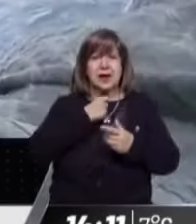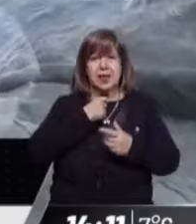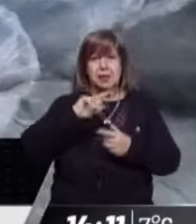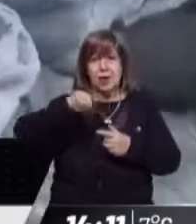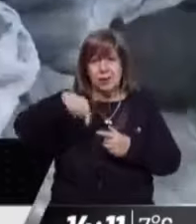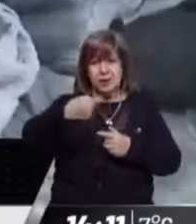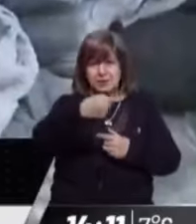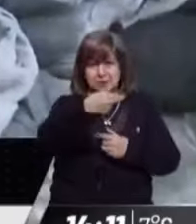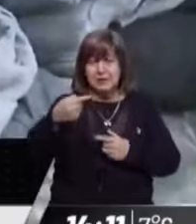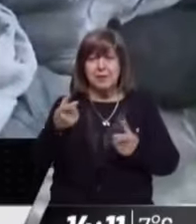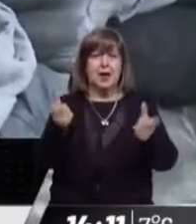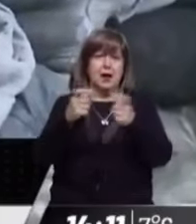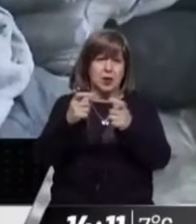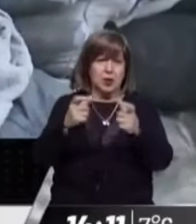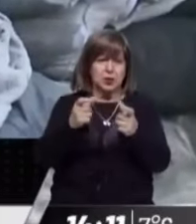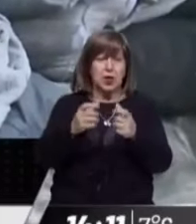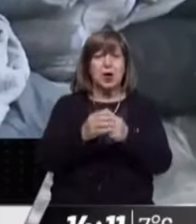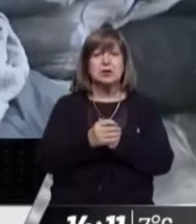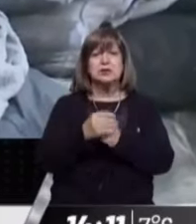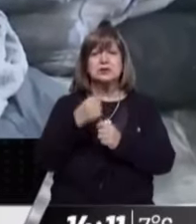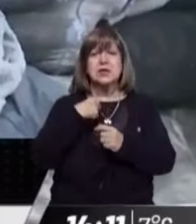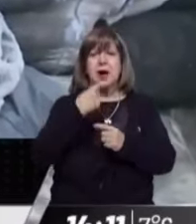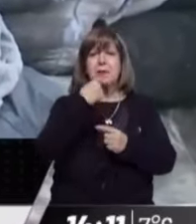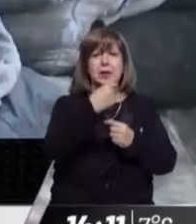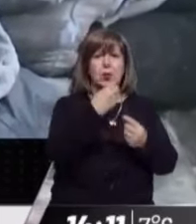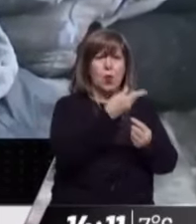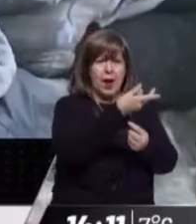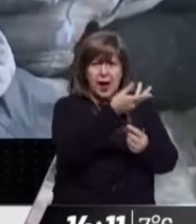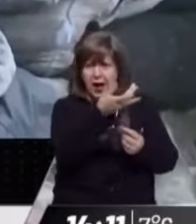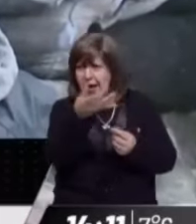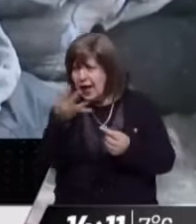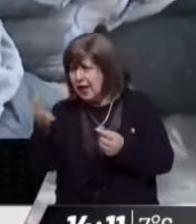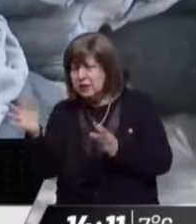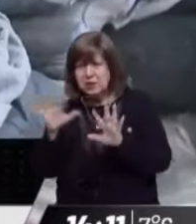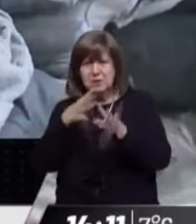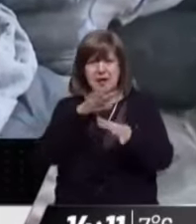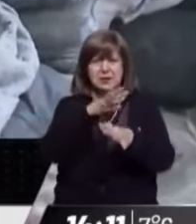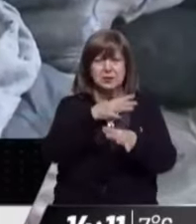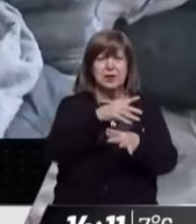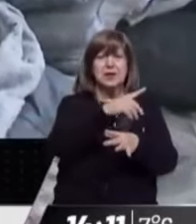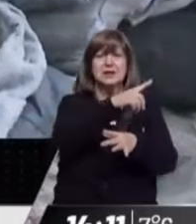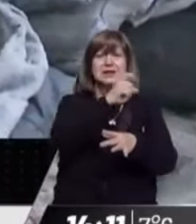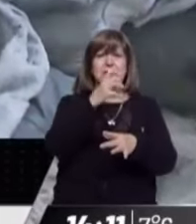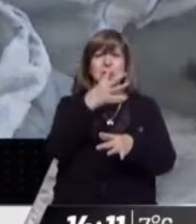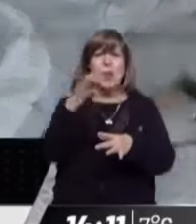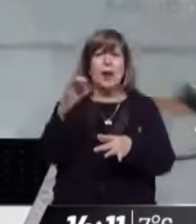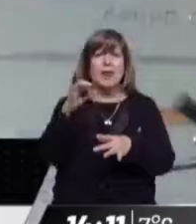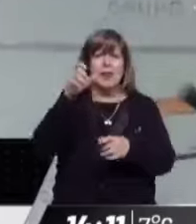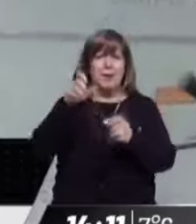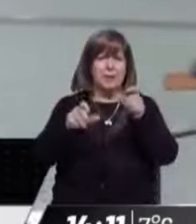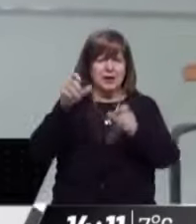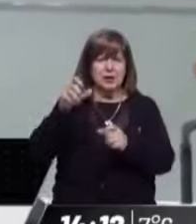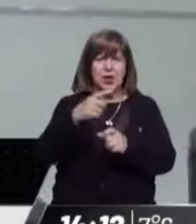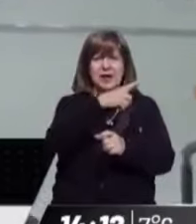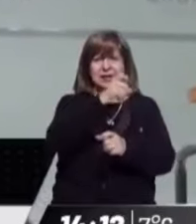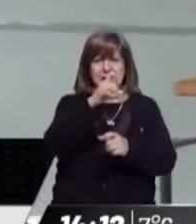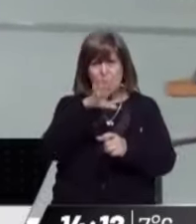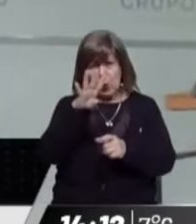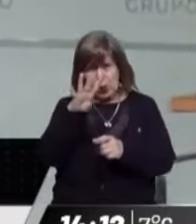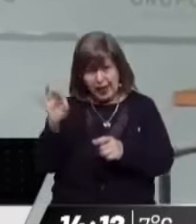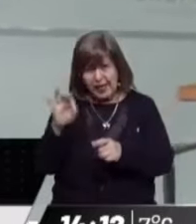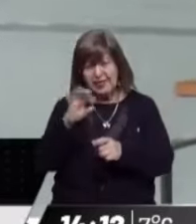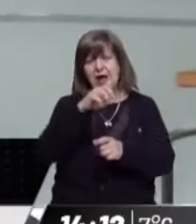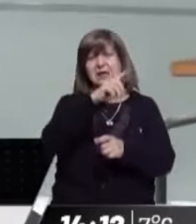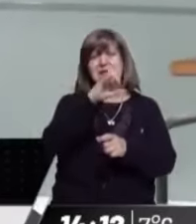la semana próxima tenemos un relevamiento reciente de el orden de la 140 50 personas en